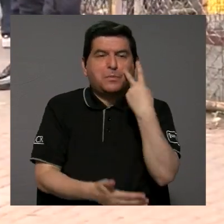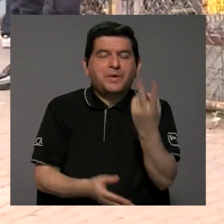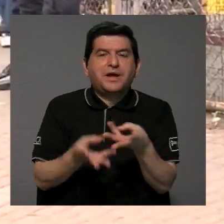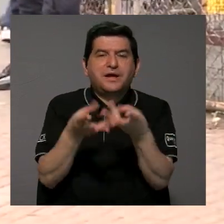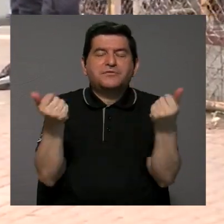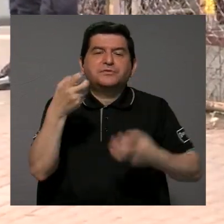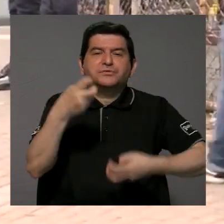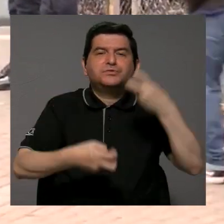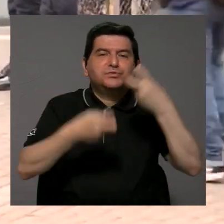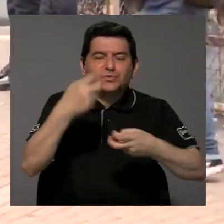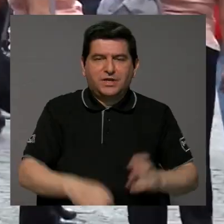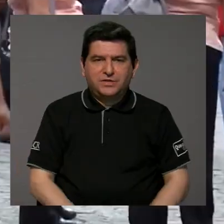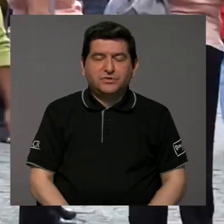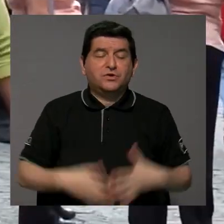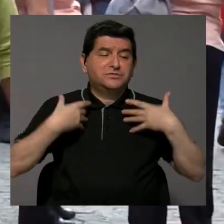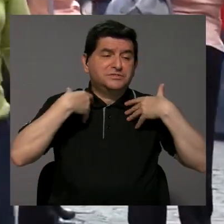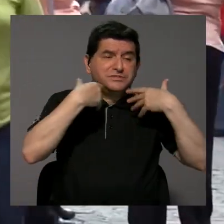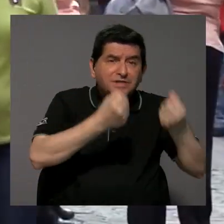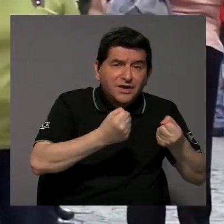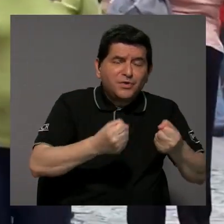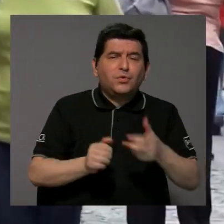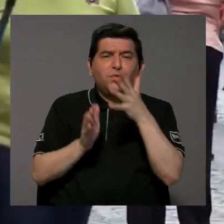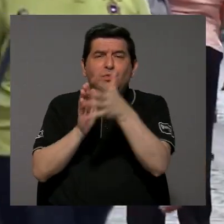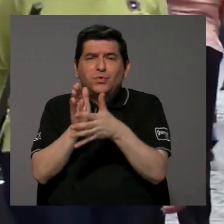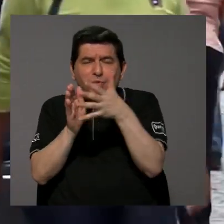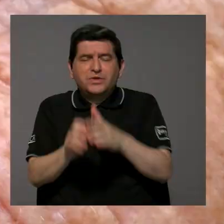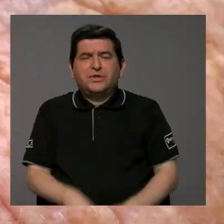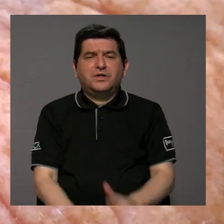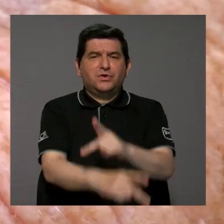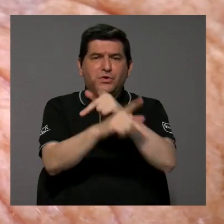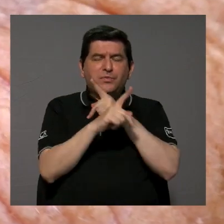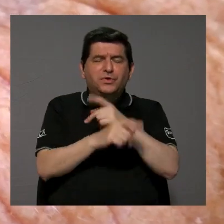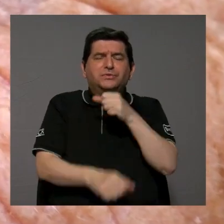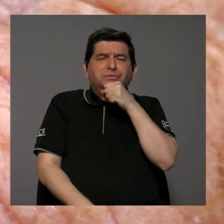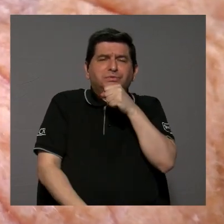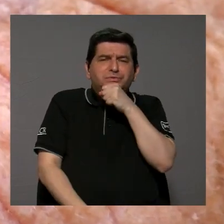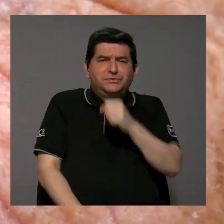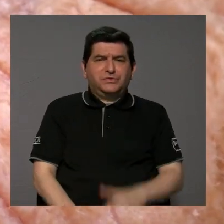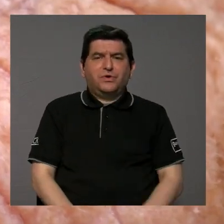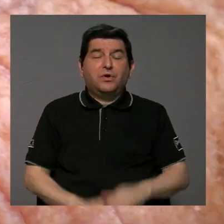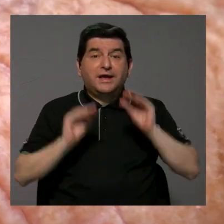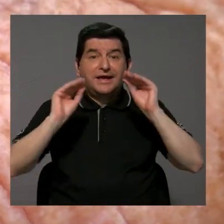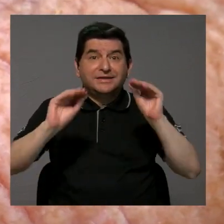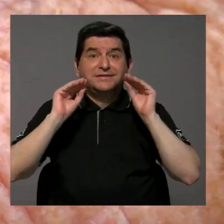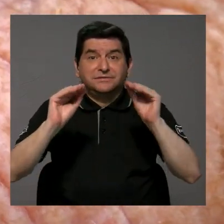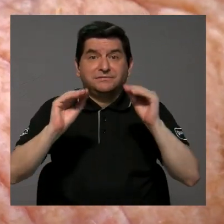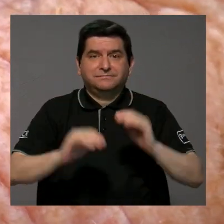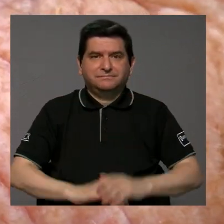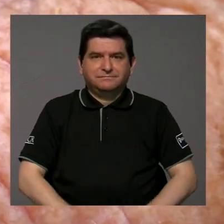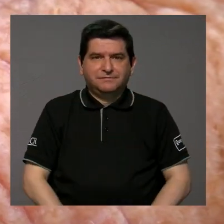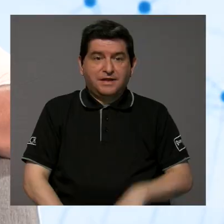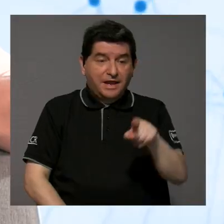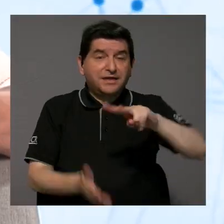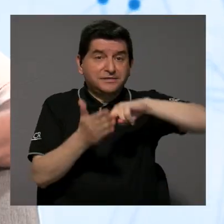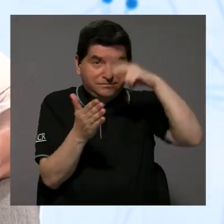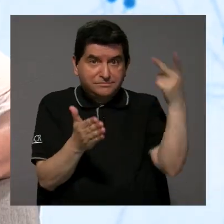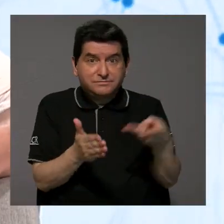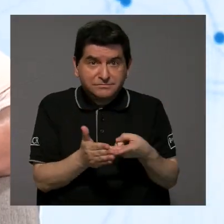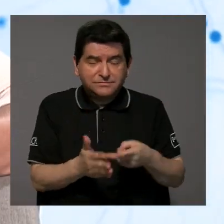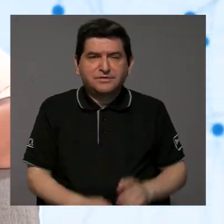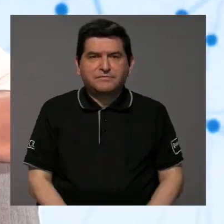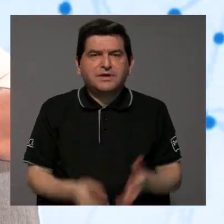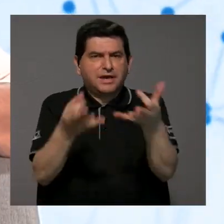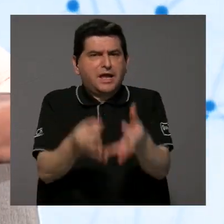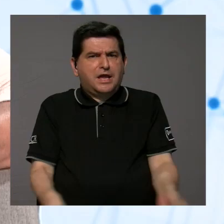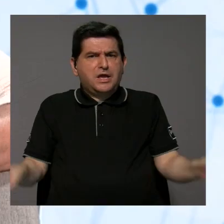socioeconómica vean resueltos sus problemas de salud, de cuidado, de protección de la vejez, de educación. Eso nos